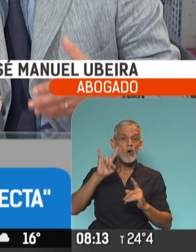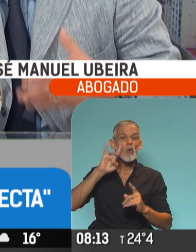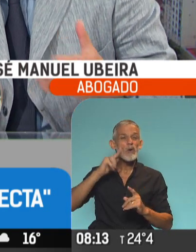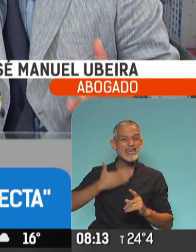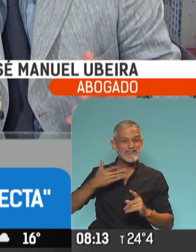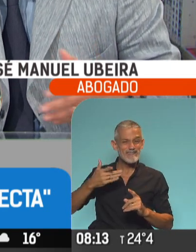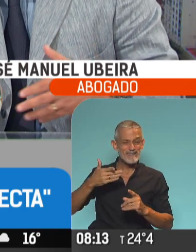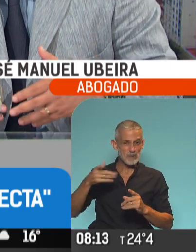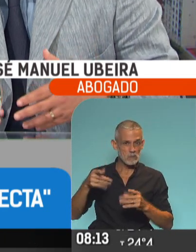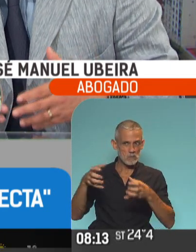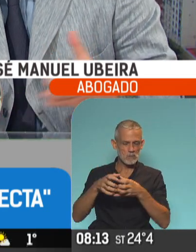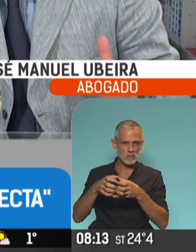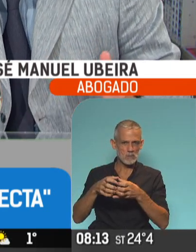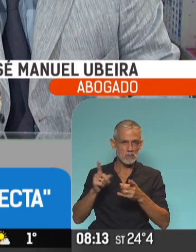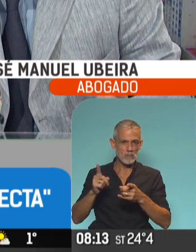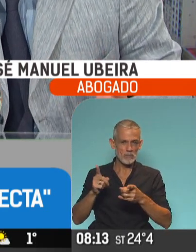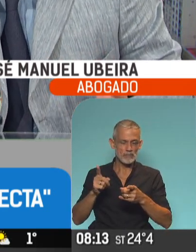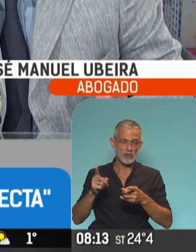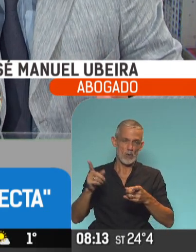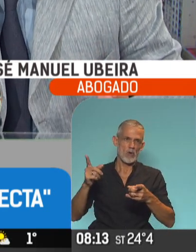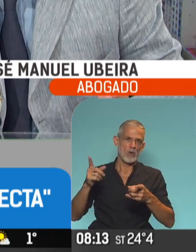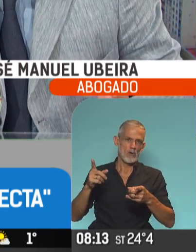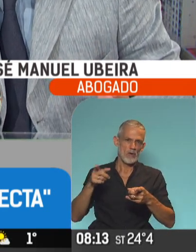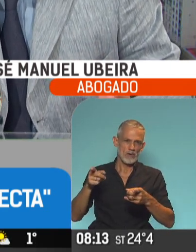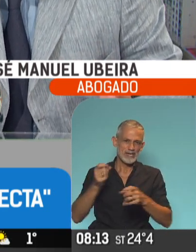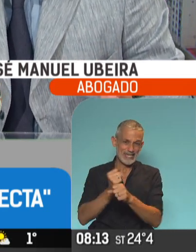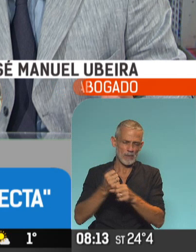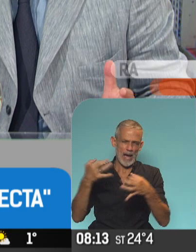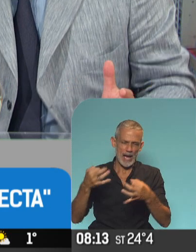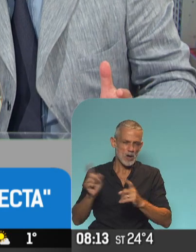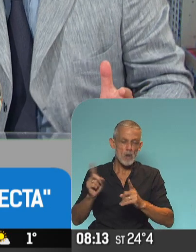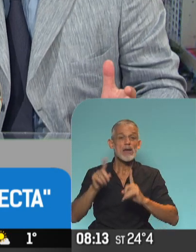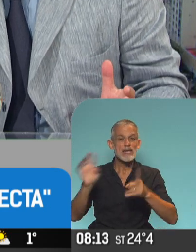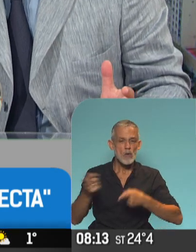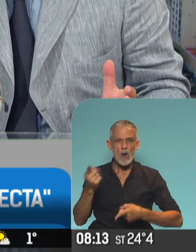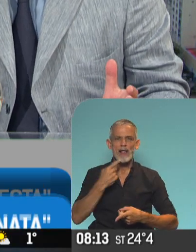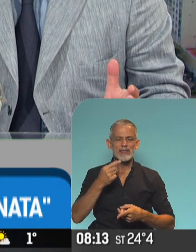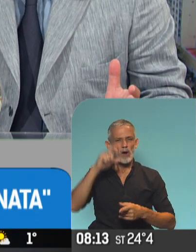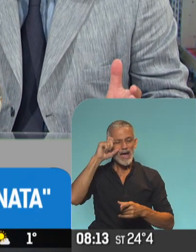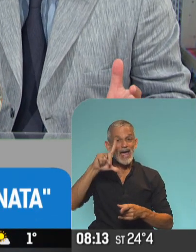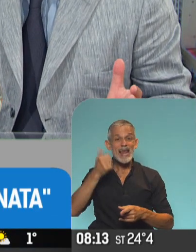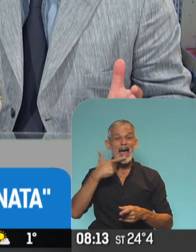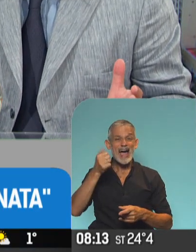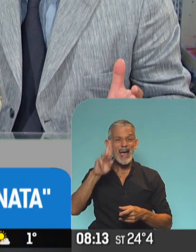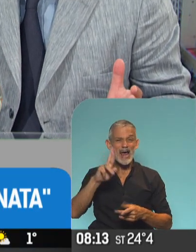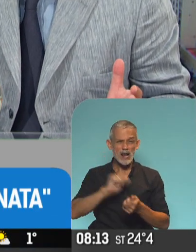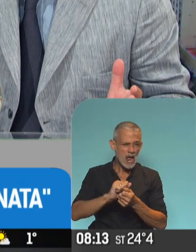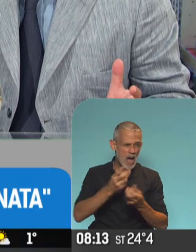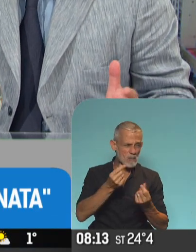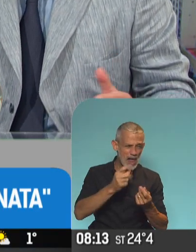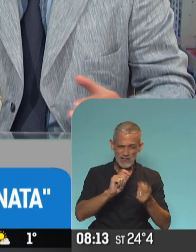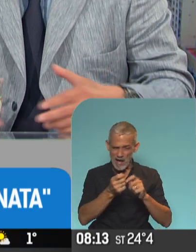que obviamente no era precisamente santo de devoción de nadie, y dijo que Federico Lascar no había lavado absolutamente